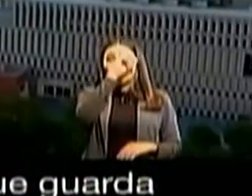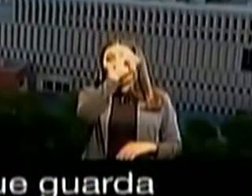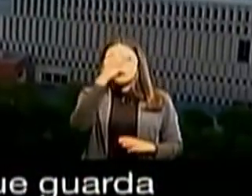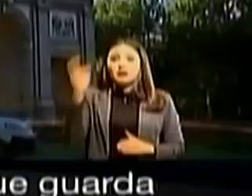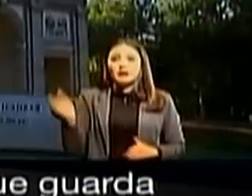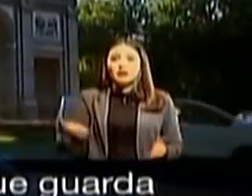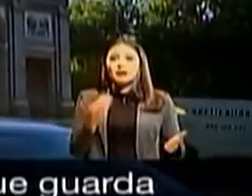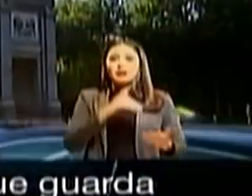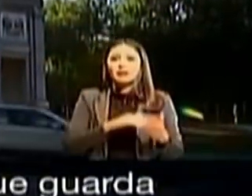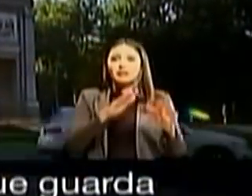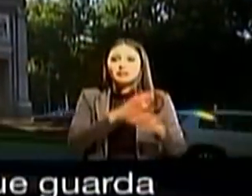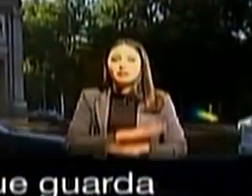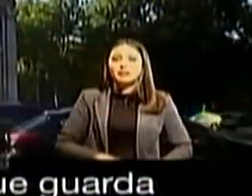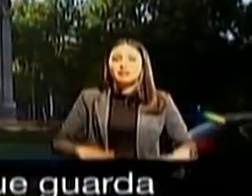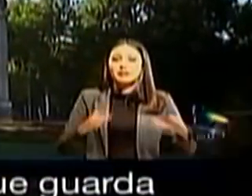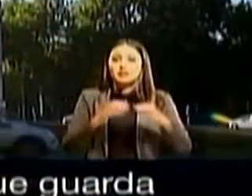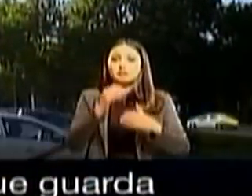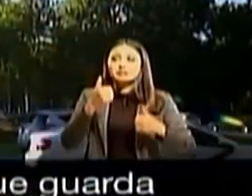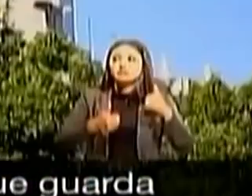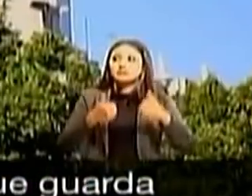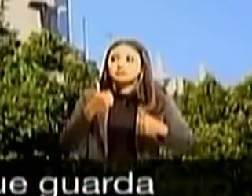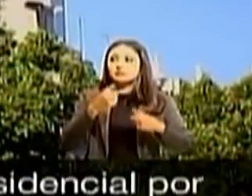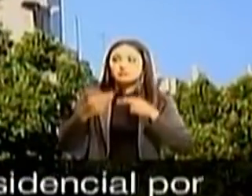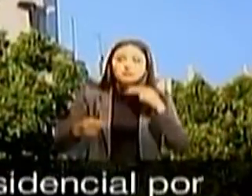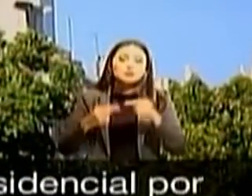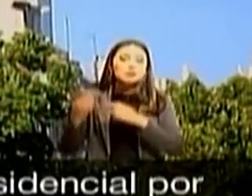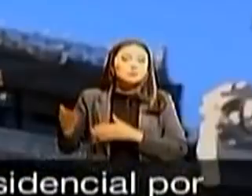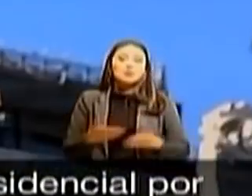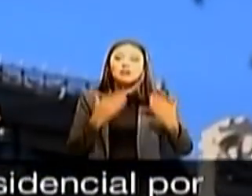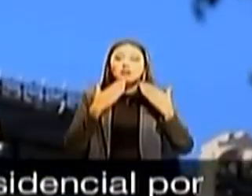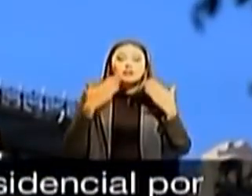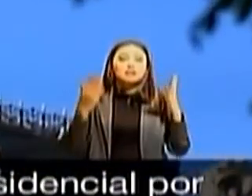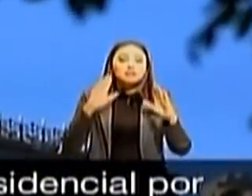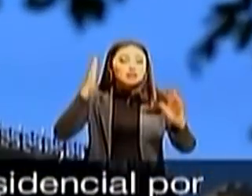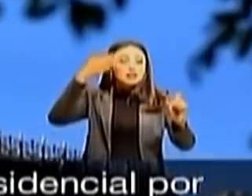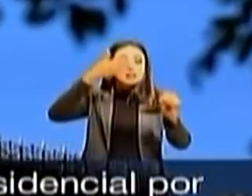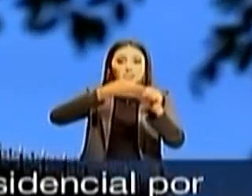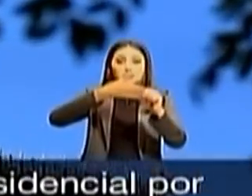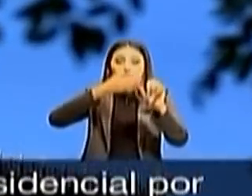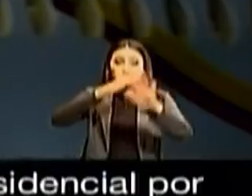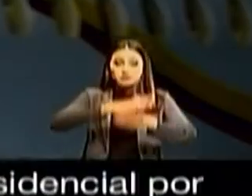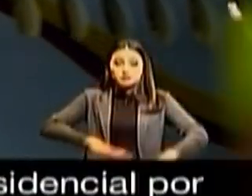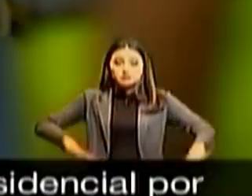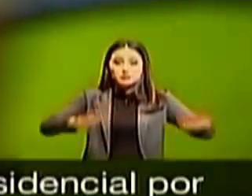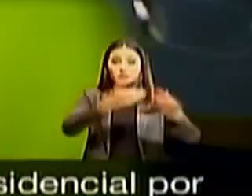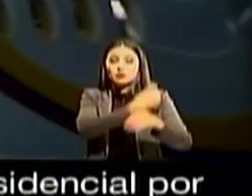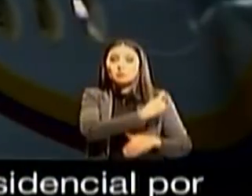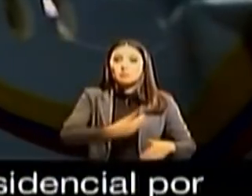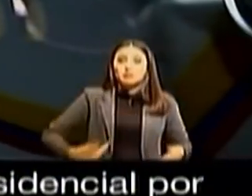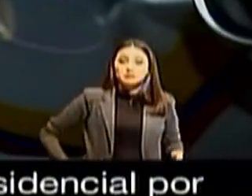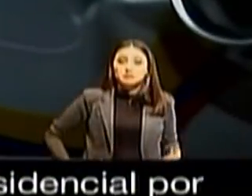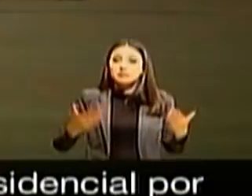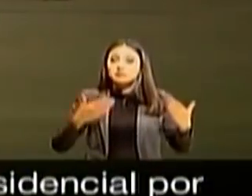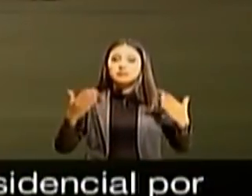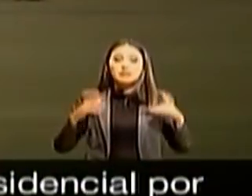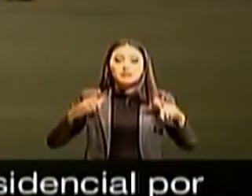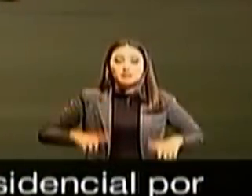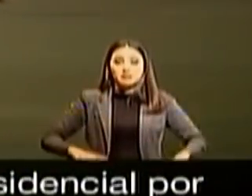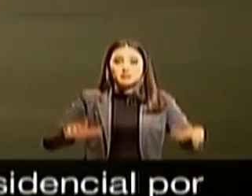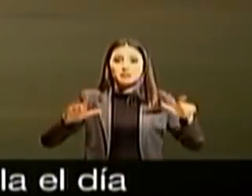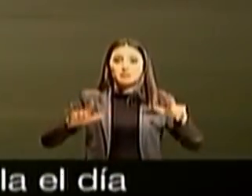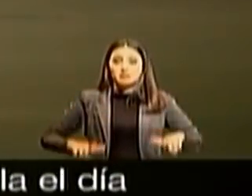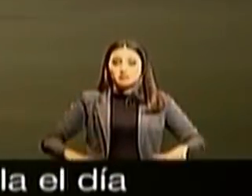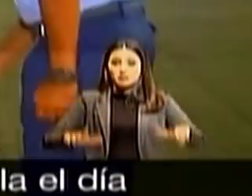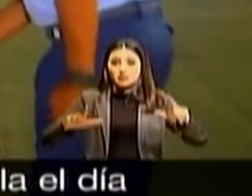Ciudad apacible que guarda el encanto de su historia en su arquitectura. Fue el tercer destino de la gira presidencial por Europa que realizó el mandatario